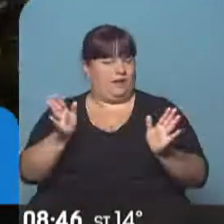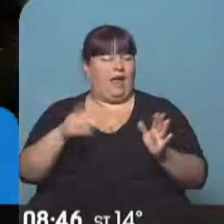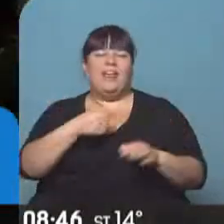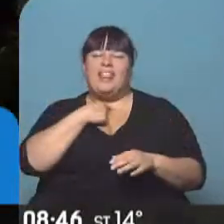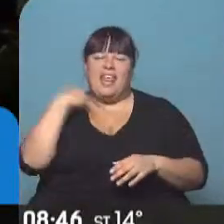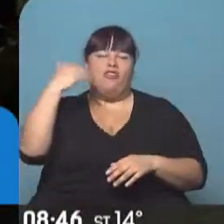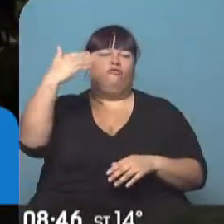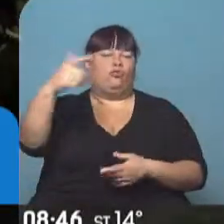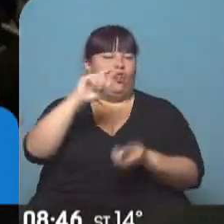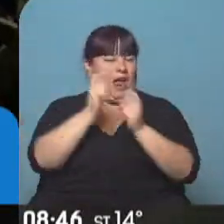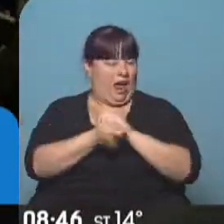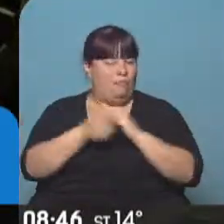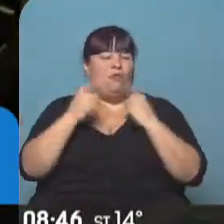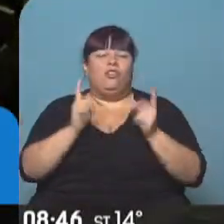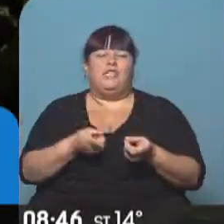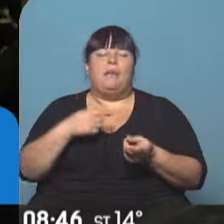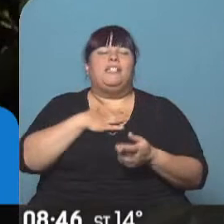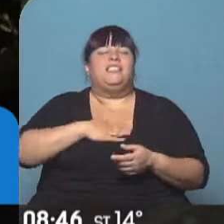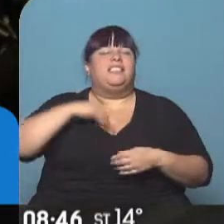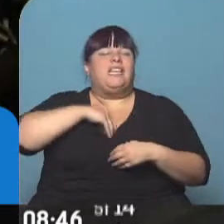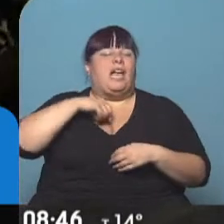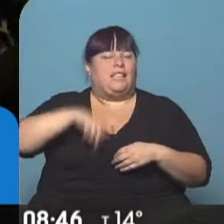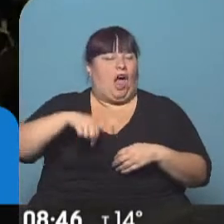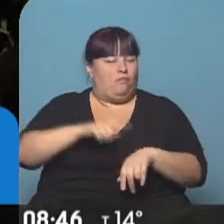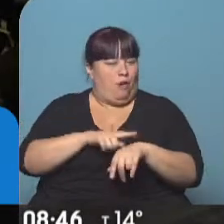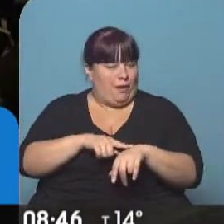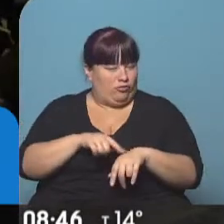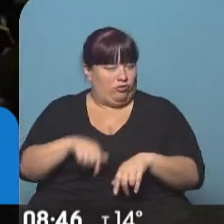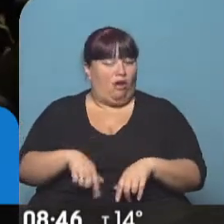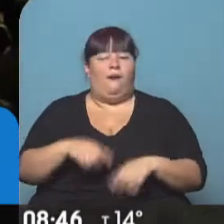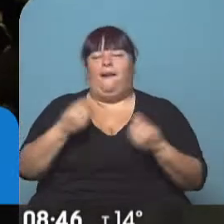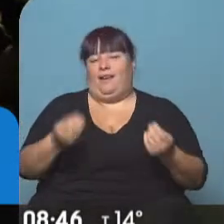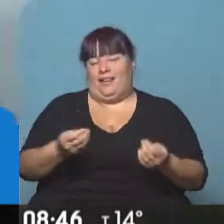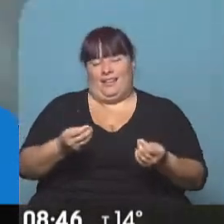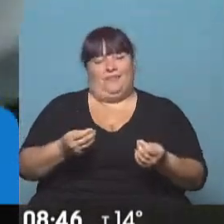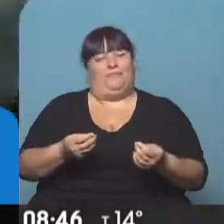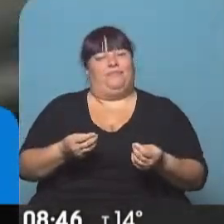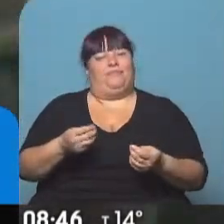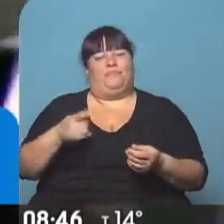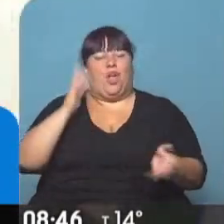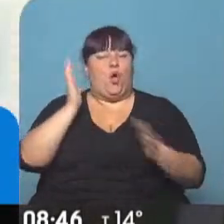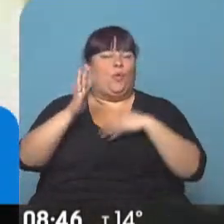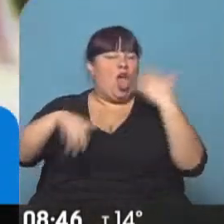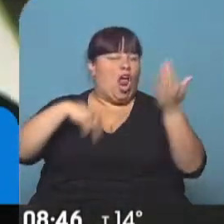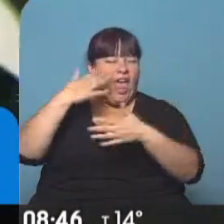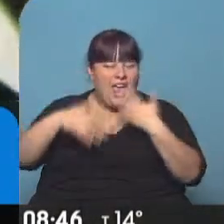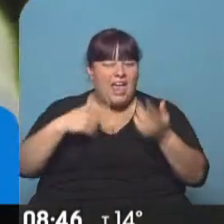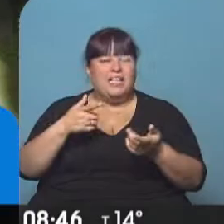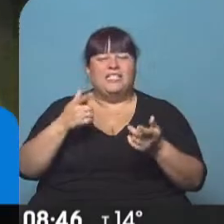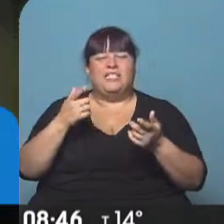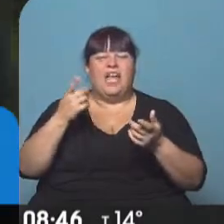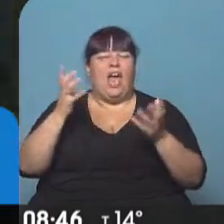quiere a futuro y de lo que siente en este presente de que es de que la violencia el